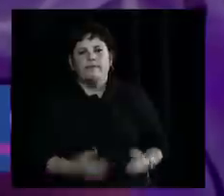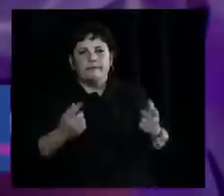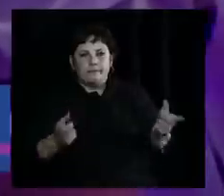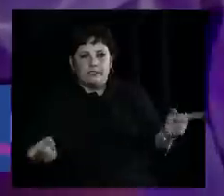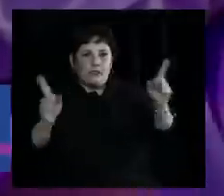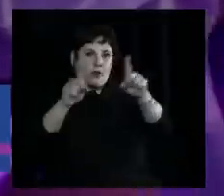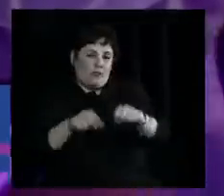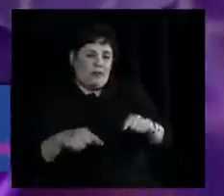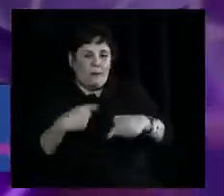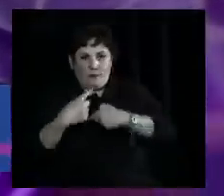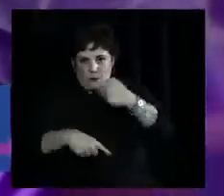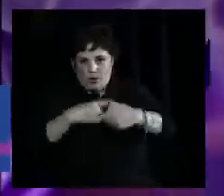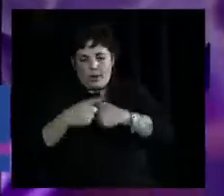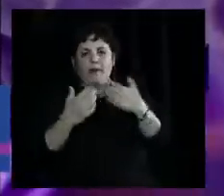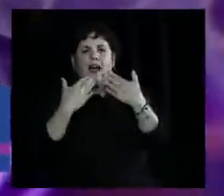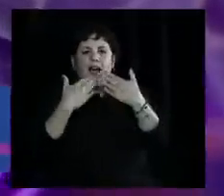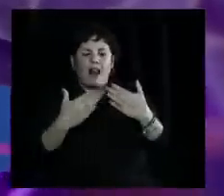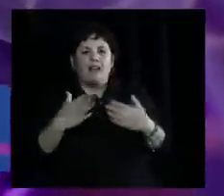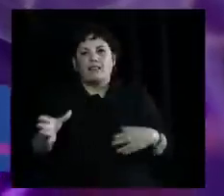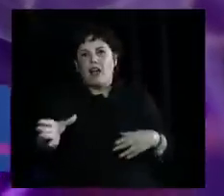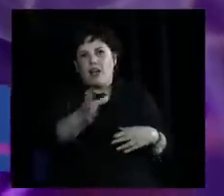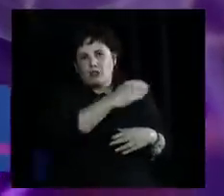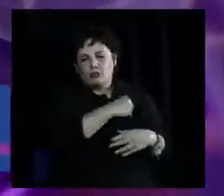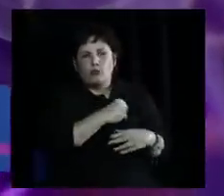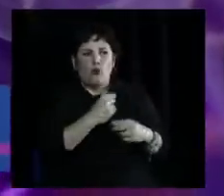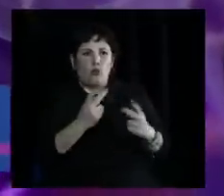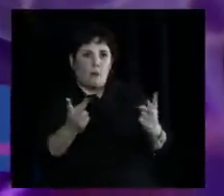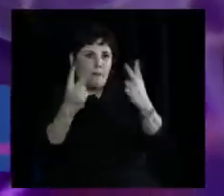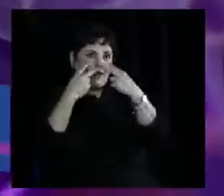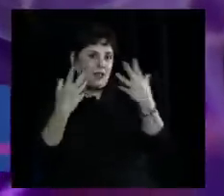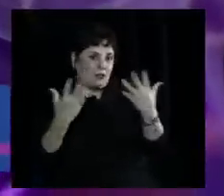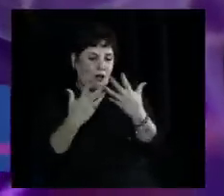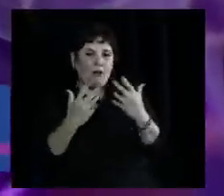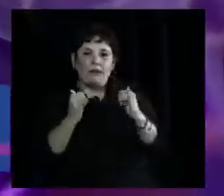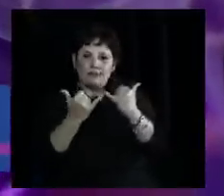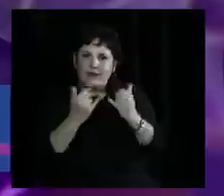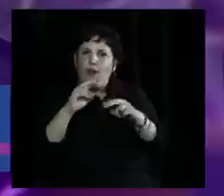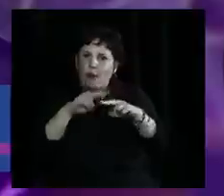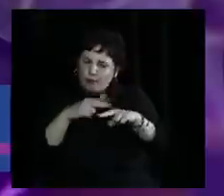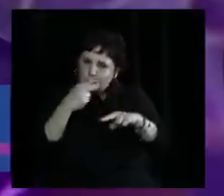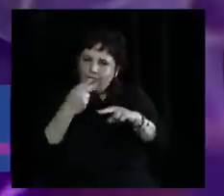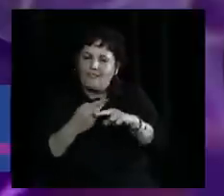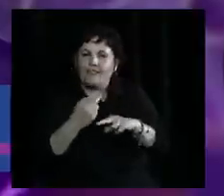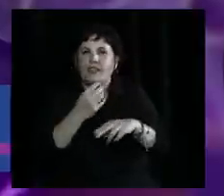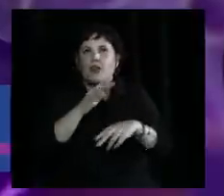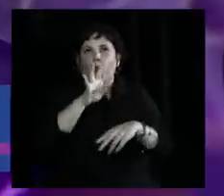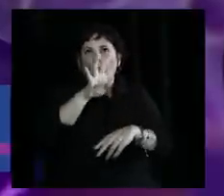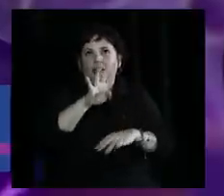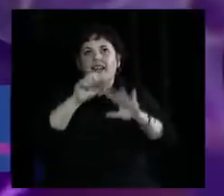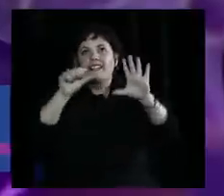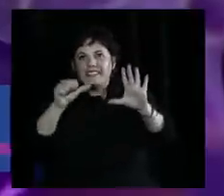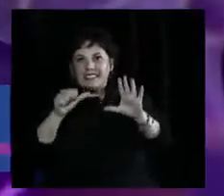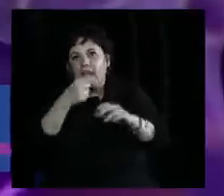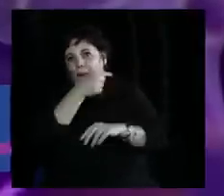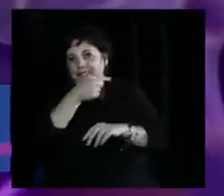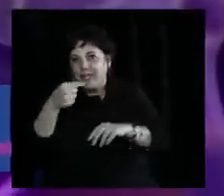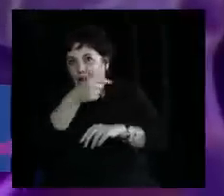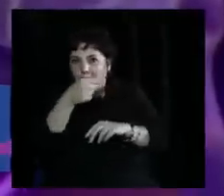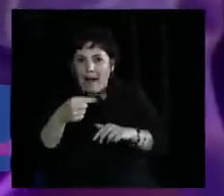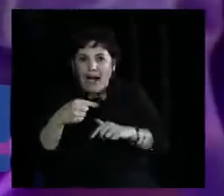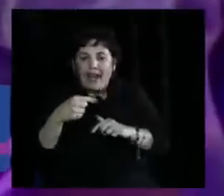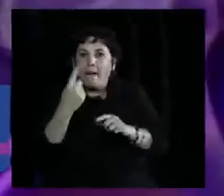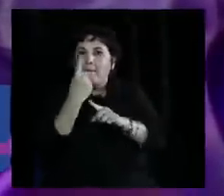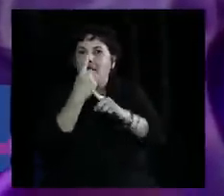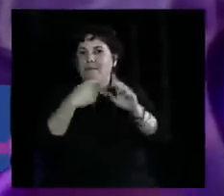Volvemos con Legítima Defensa. Muchas gracias a todos y todas los que nos están mirando y que nos han convertido por 47ª semana consecutiva en